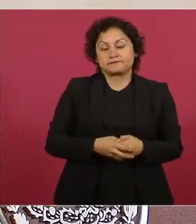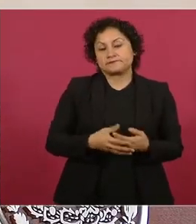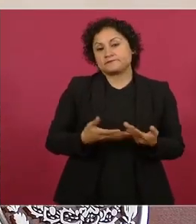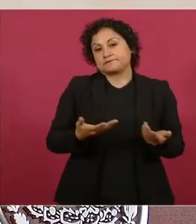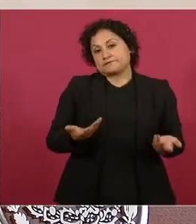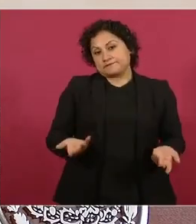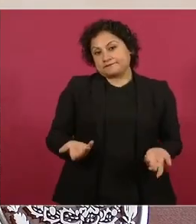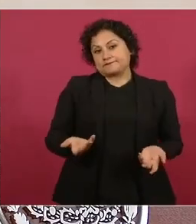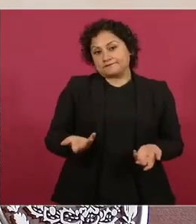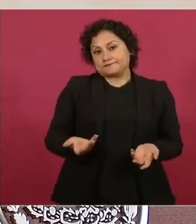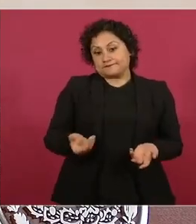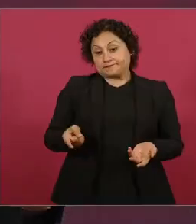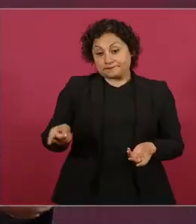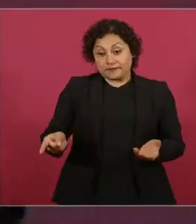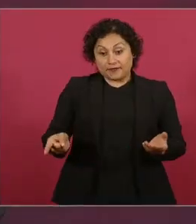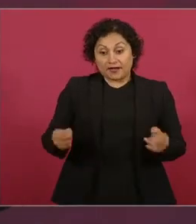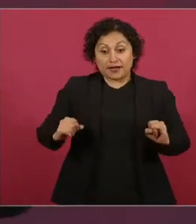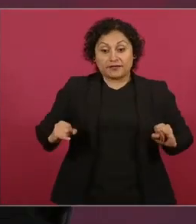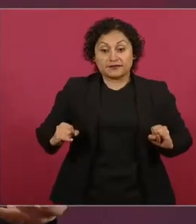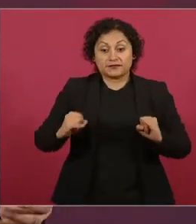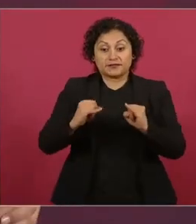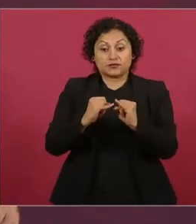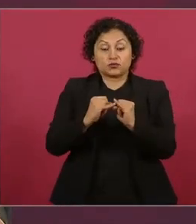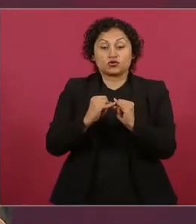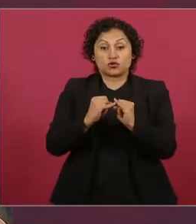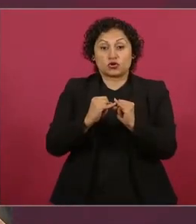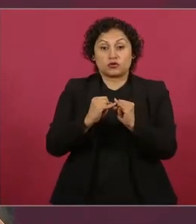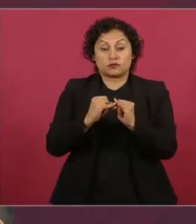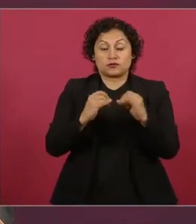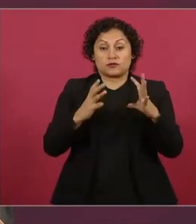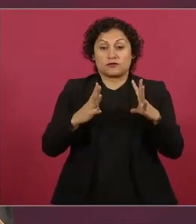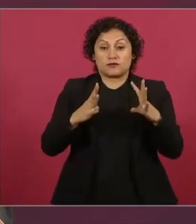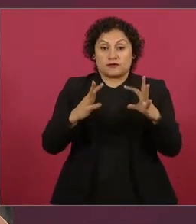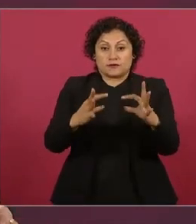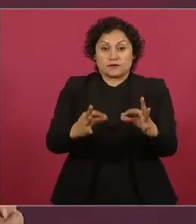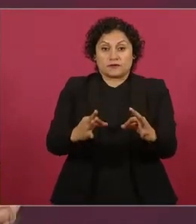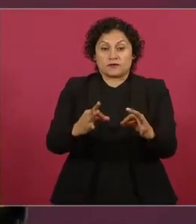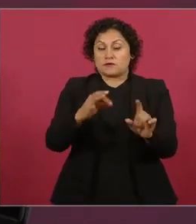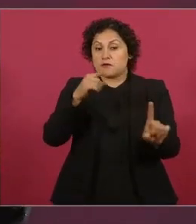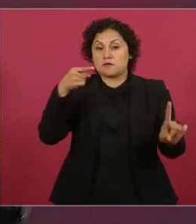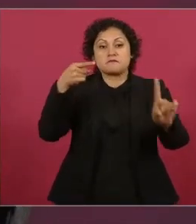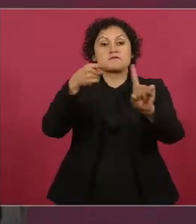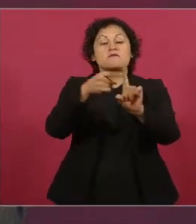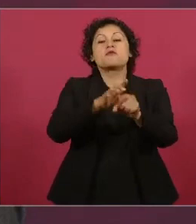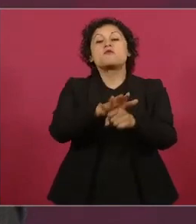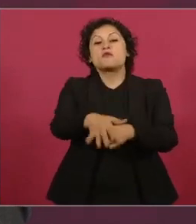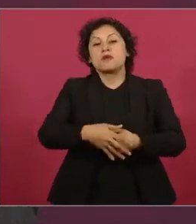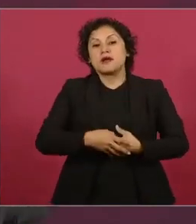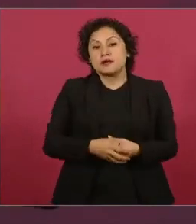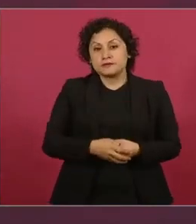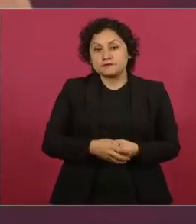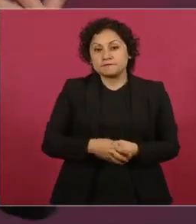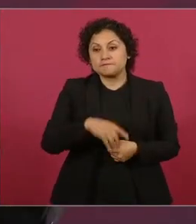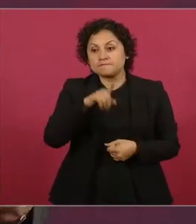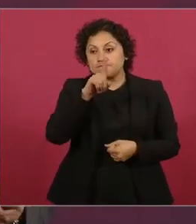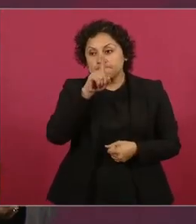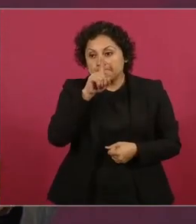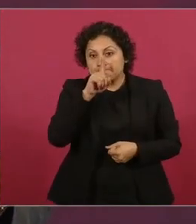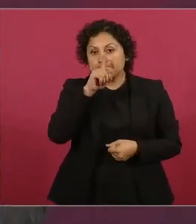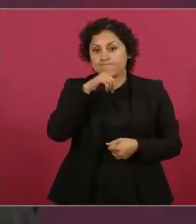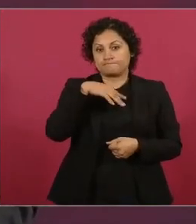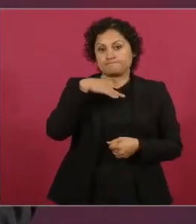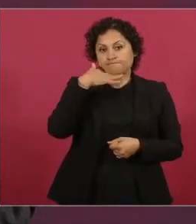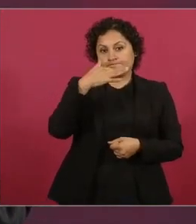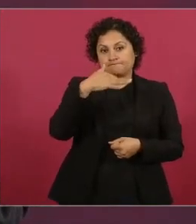instituciones creadas para solapar la corrupción a cambio de